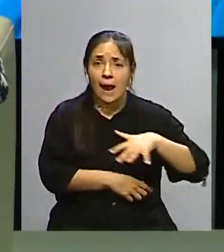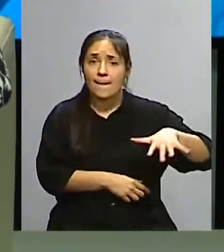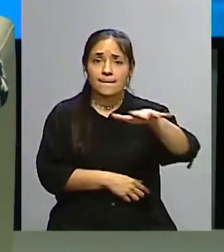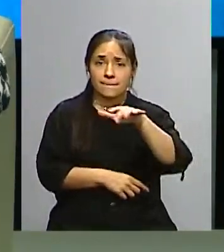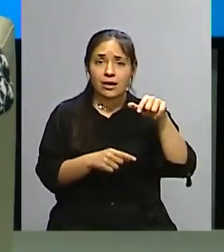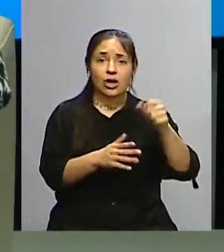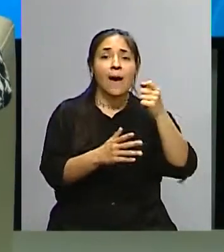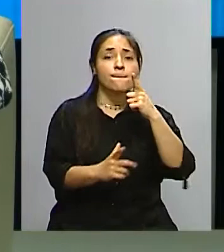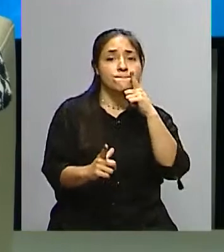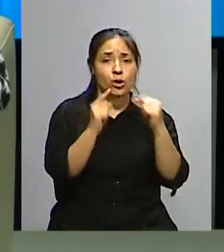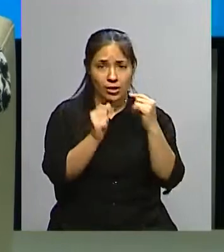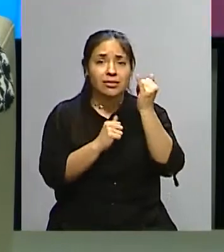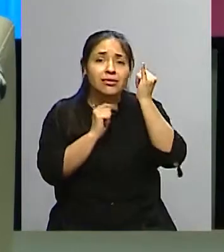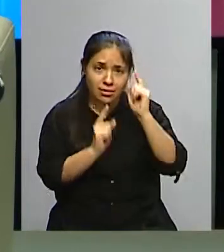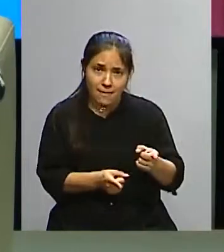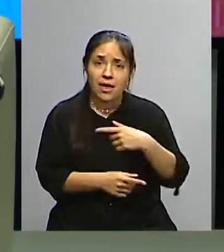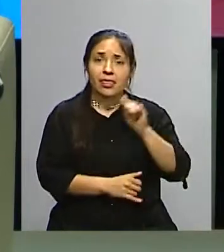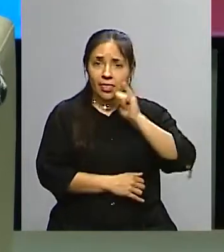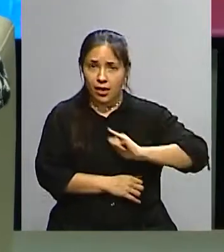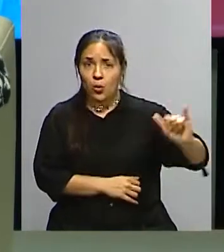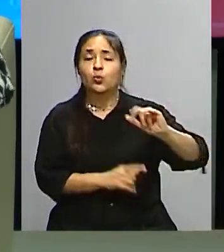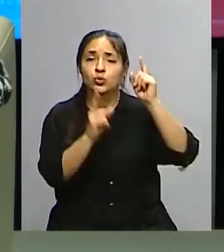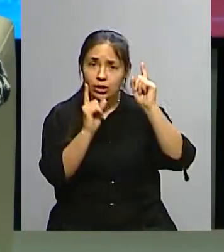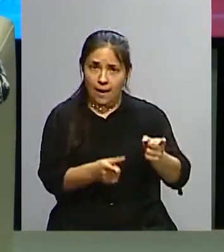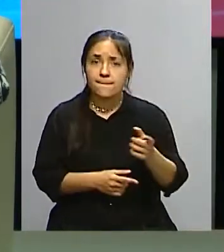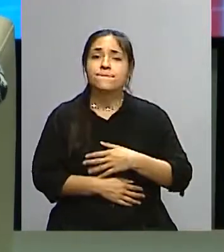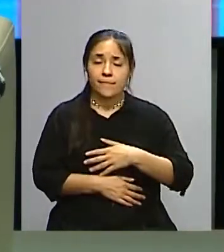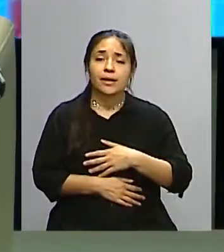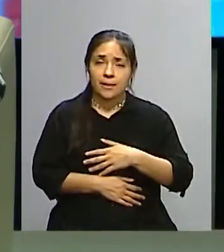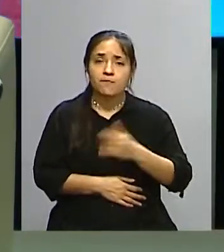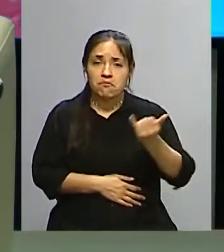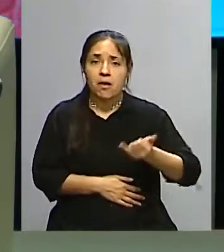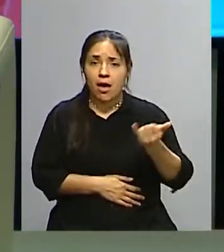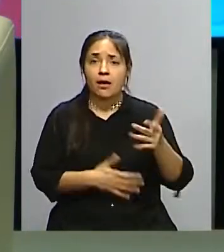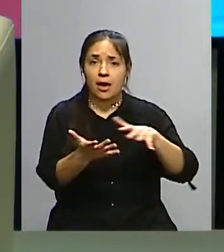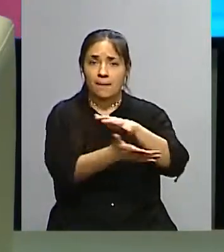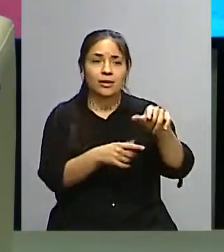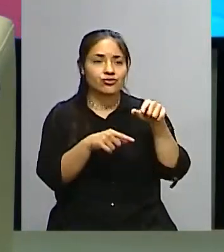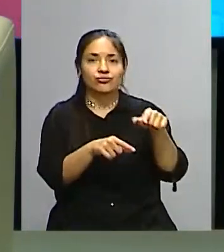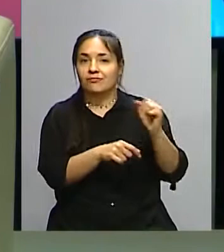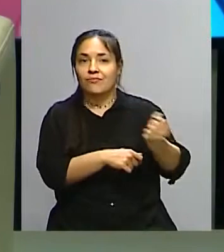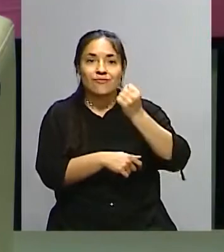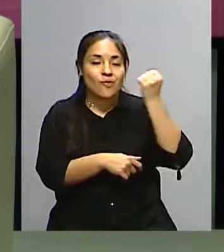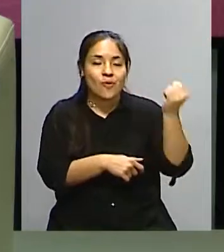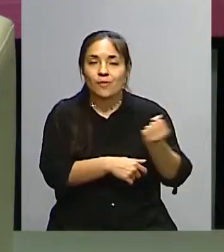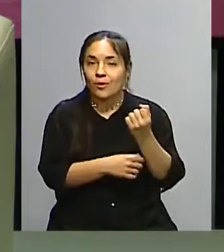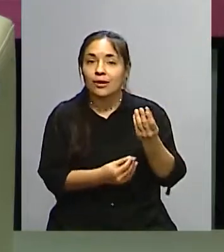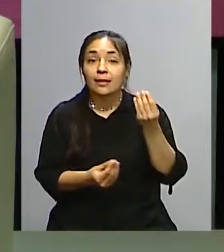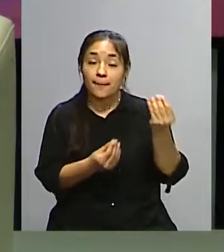de reclamo y de denuncia de lo que les pasa. Digamos, esto me parece clave para